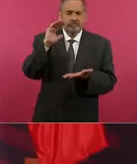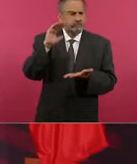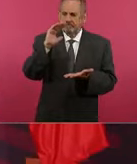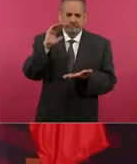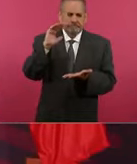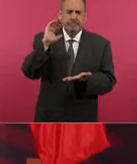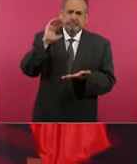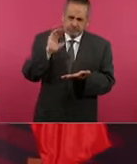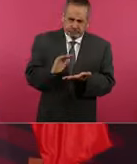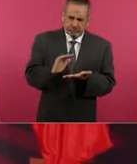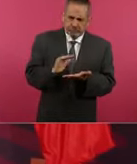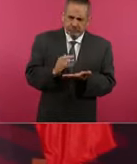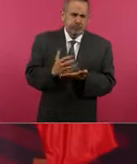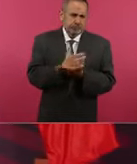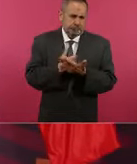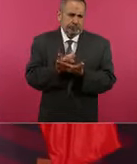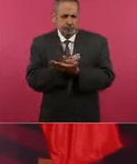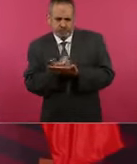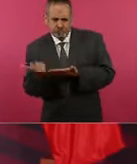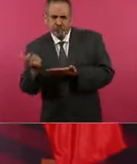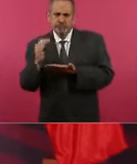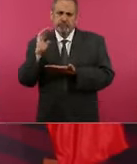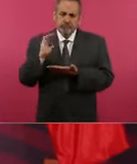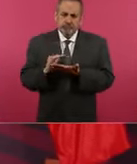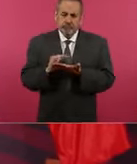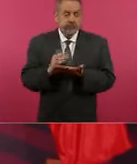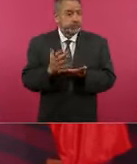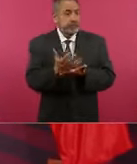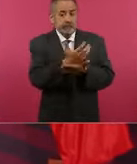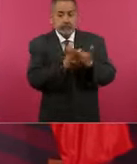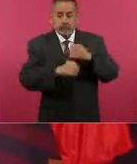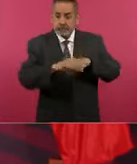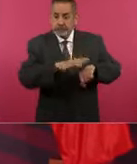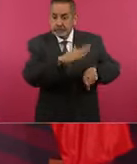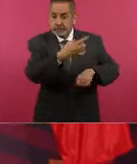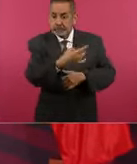porque están ganando más de lo que yo gano,